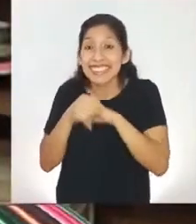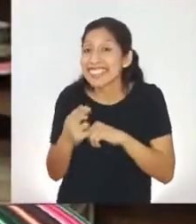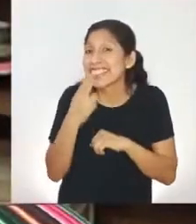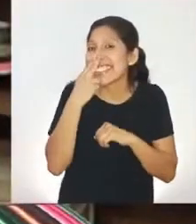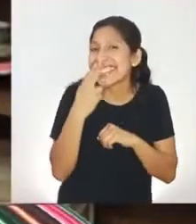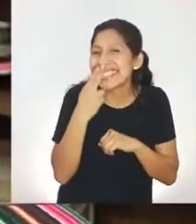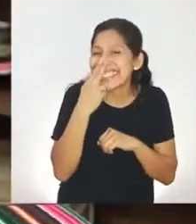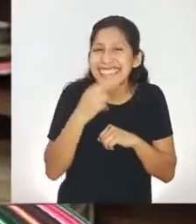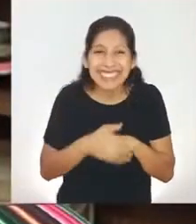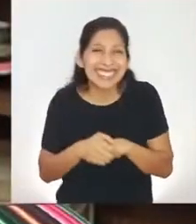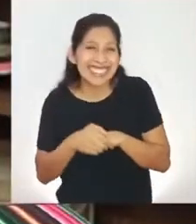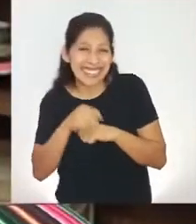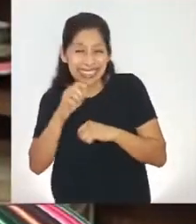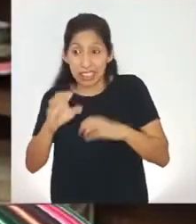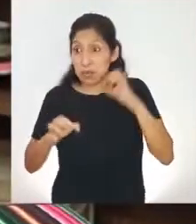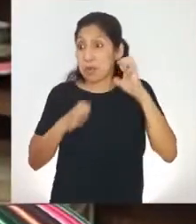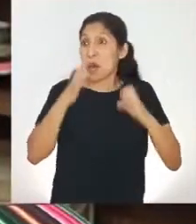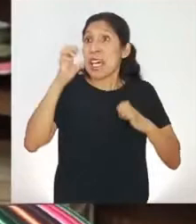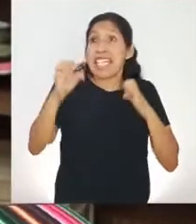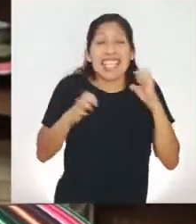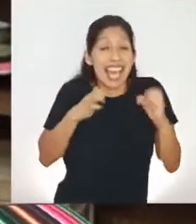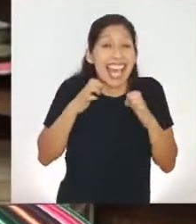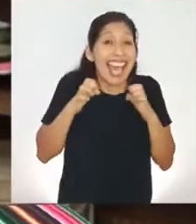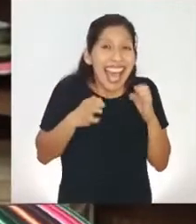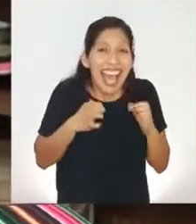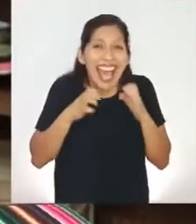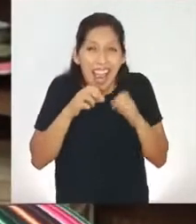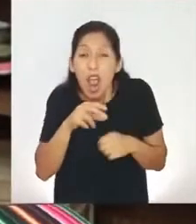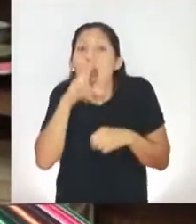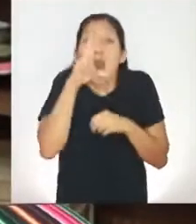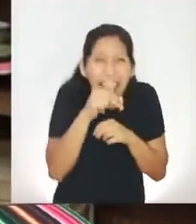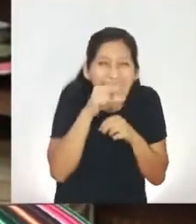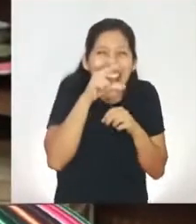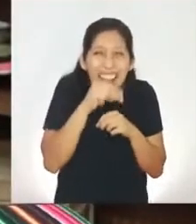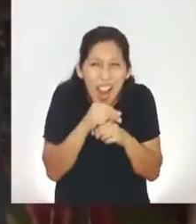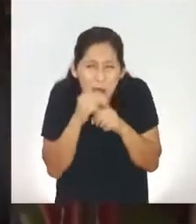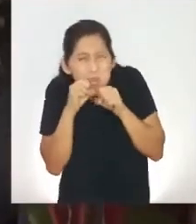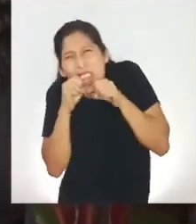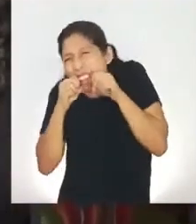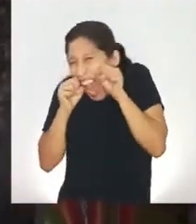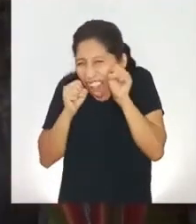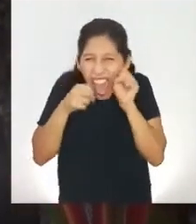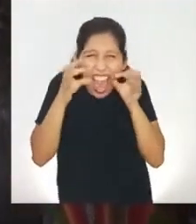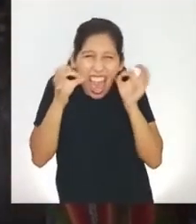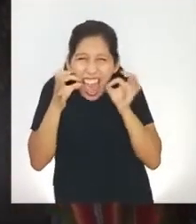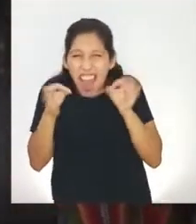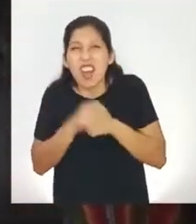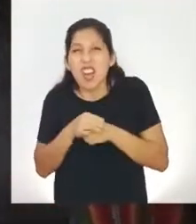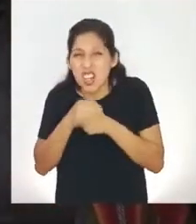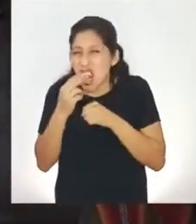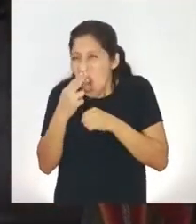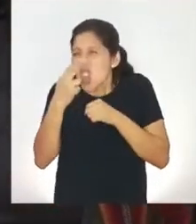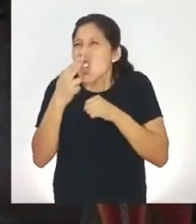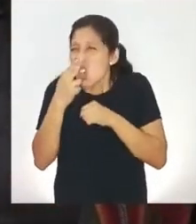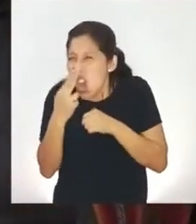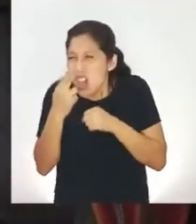saluda el chanchito con mucha emoción. ¡Miau!